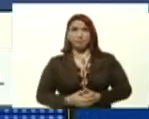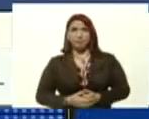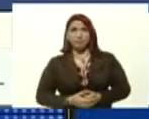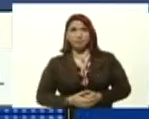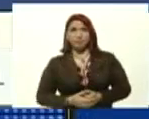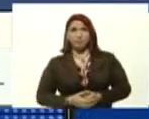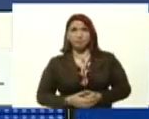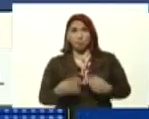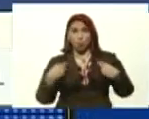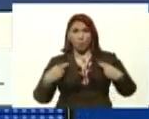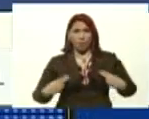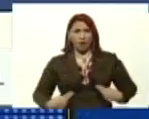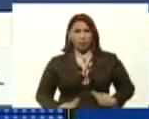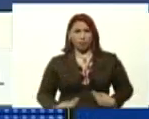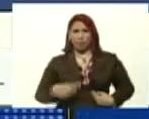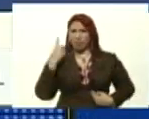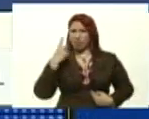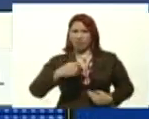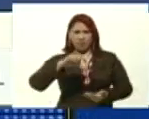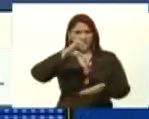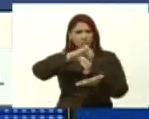al ser humano en el centro.